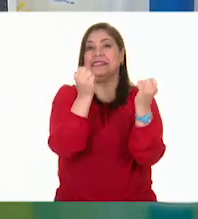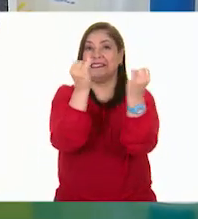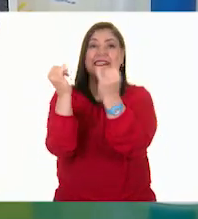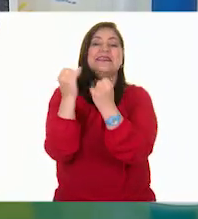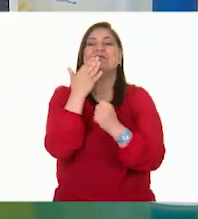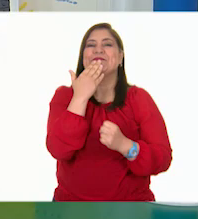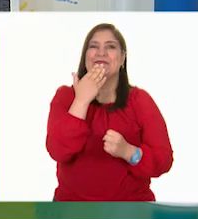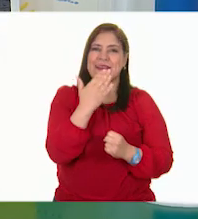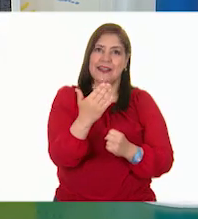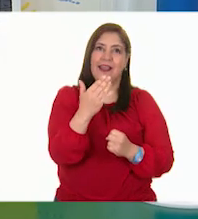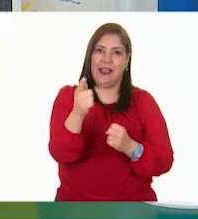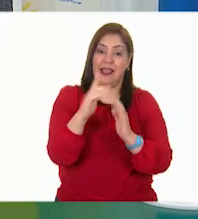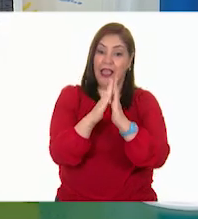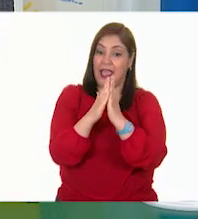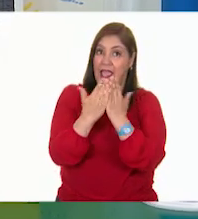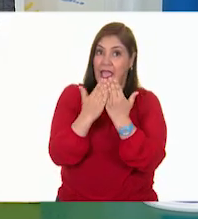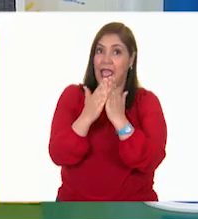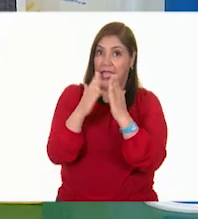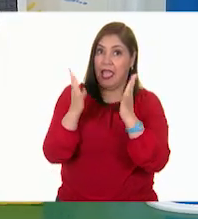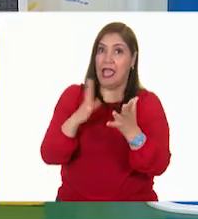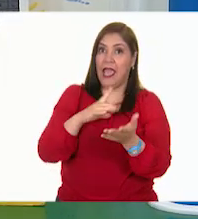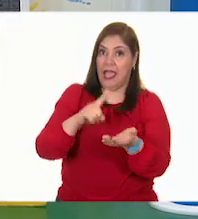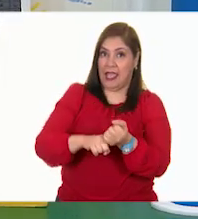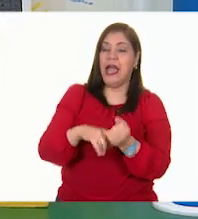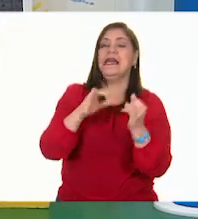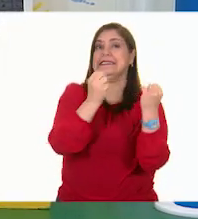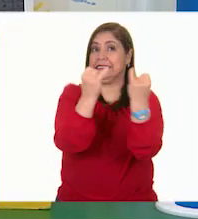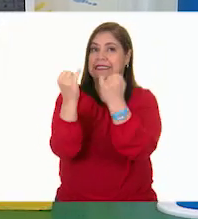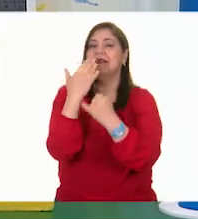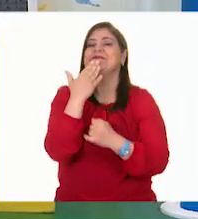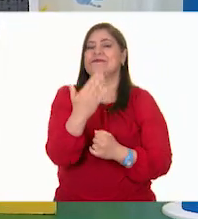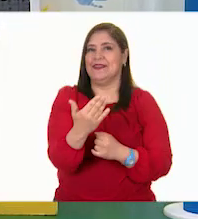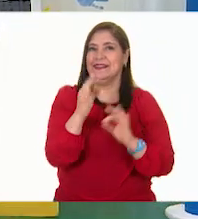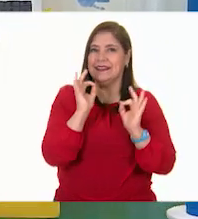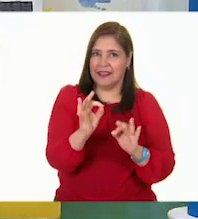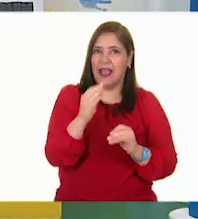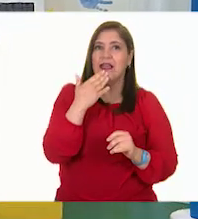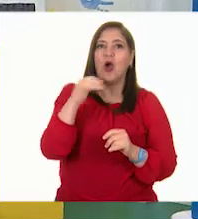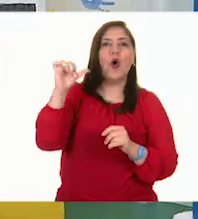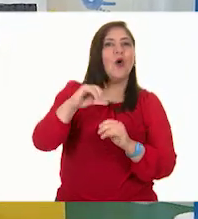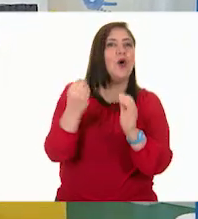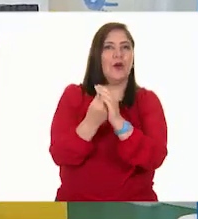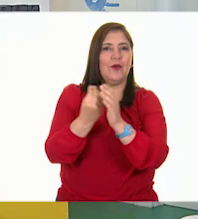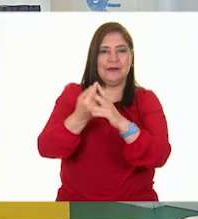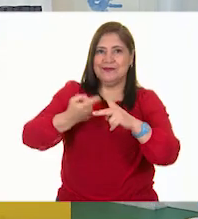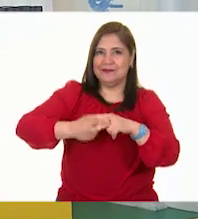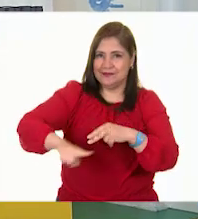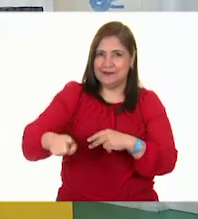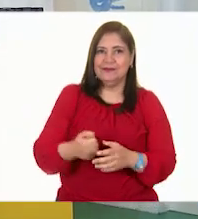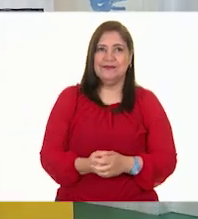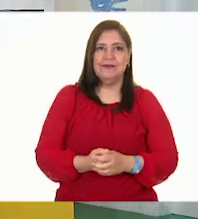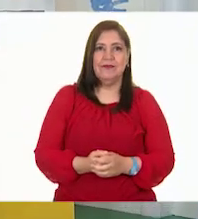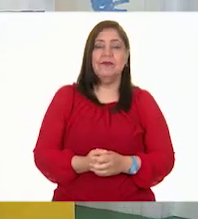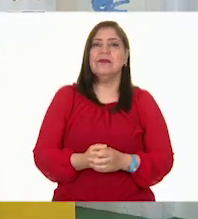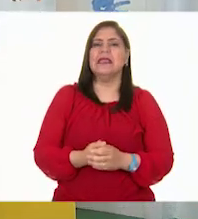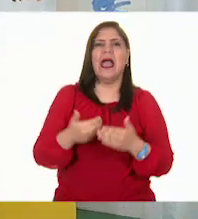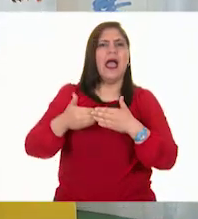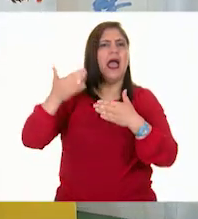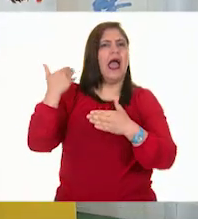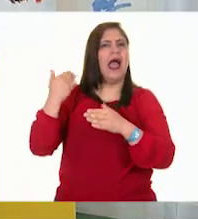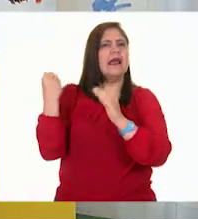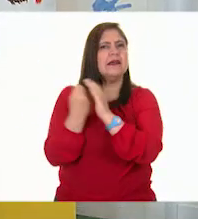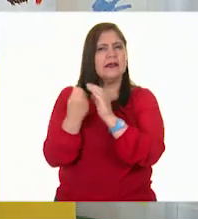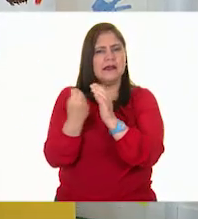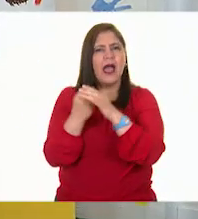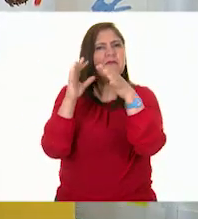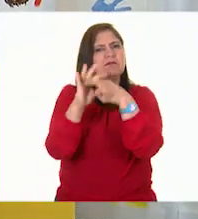Excelente. ¿Tienen ya su libro de texto? Muy bien. Pues vamos a empezar la clase del día de hoy. ¿Qué vamos En a la hacer? clase pasada